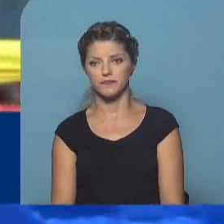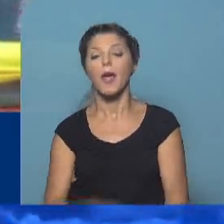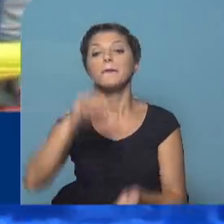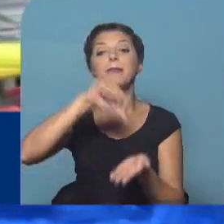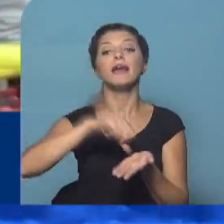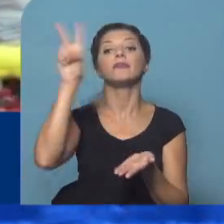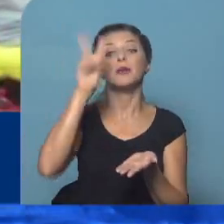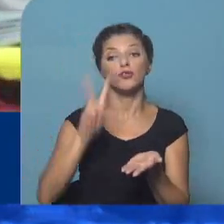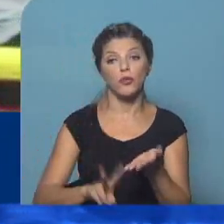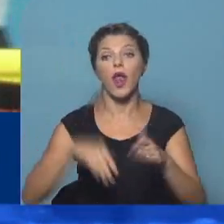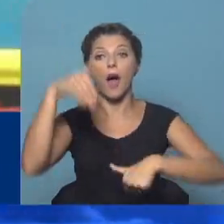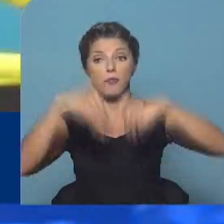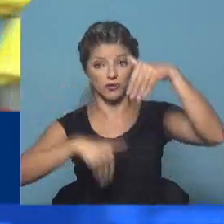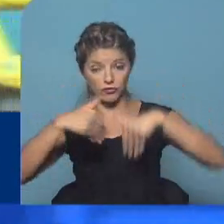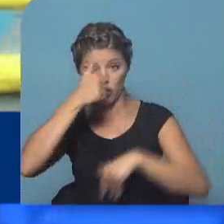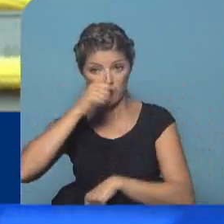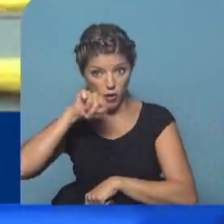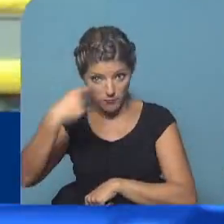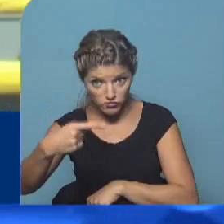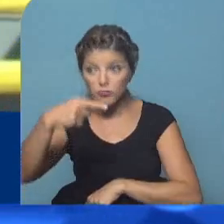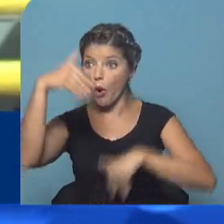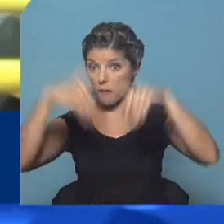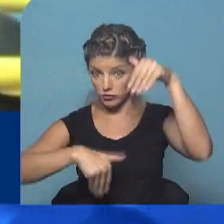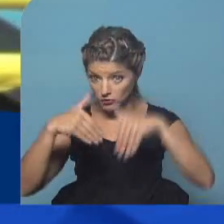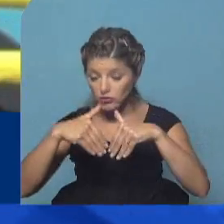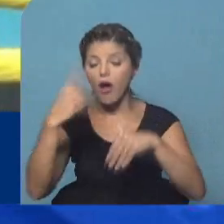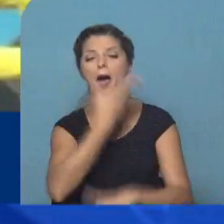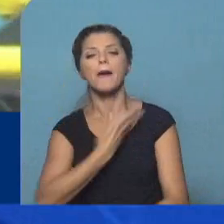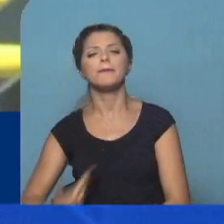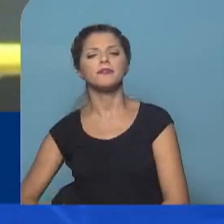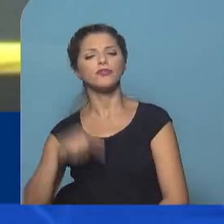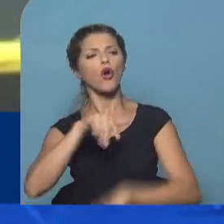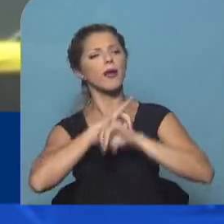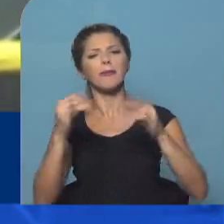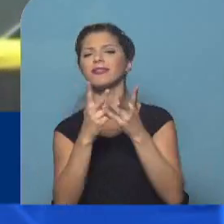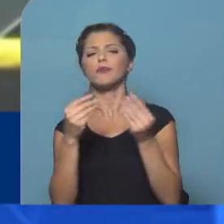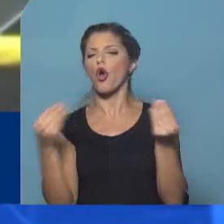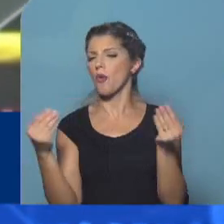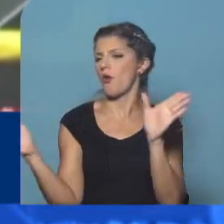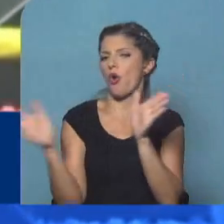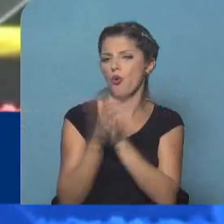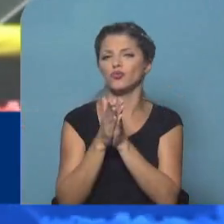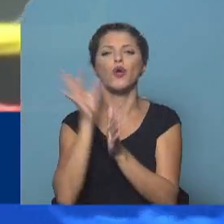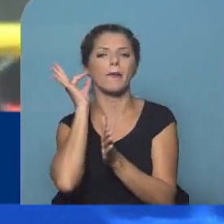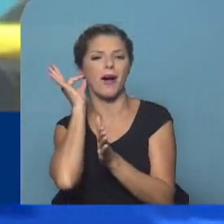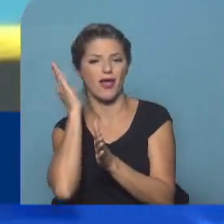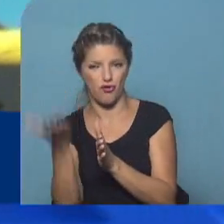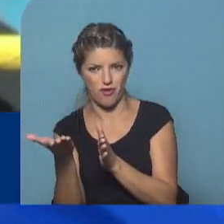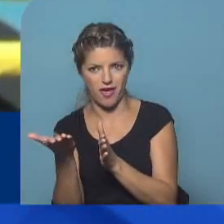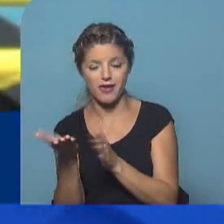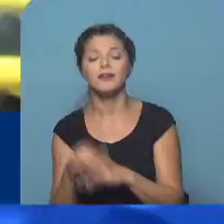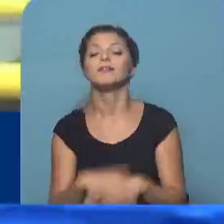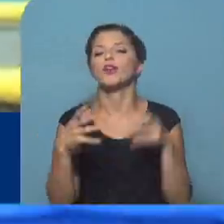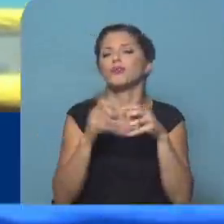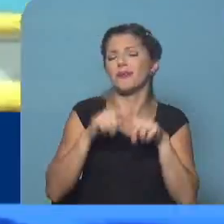Venezuela a las urnas. El domingo hay elecciones. Maduro cerró su campaña con Maradona en el escenario. La